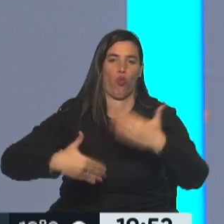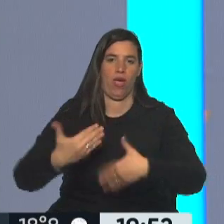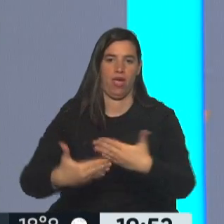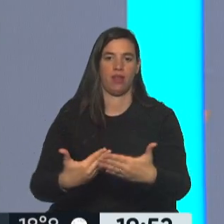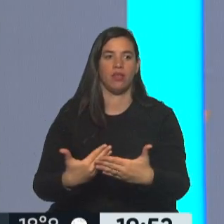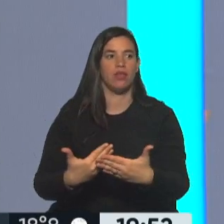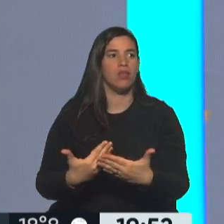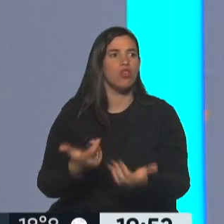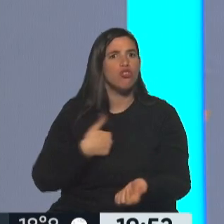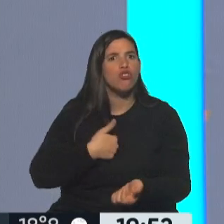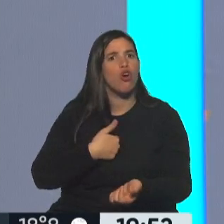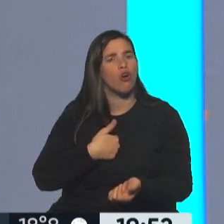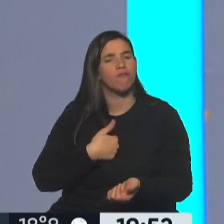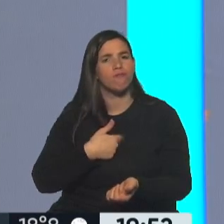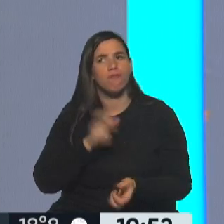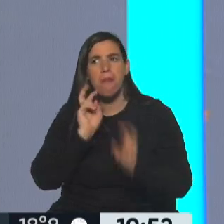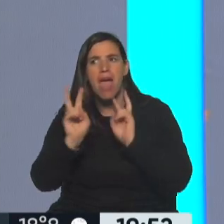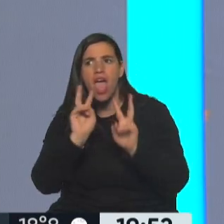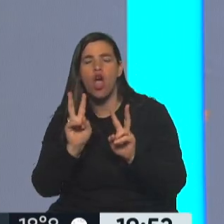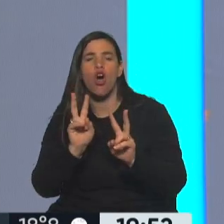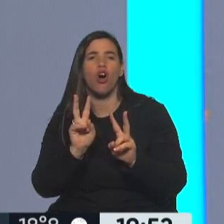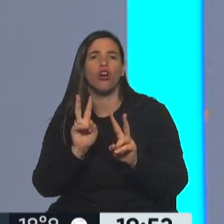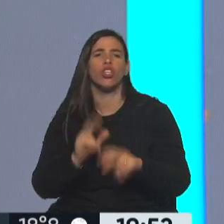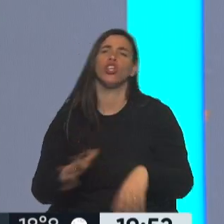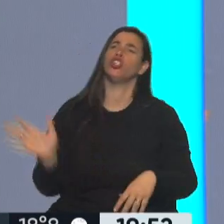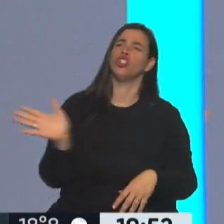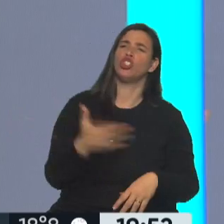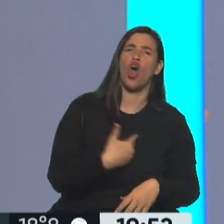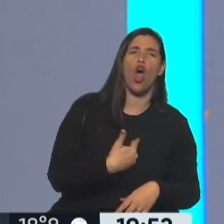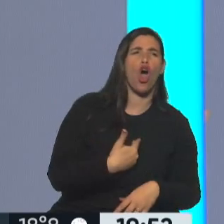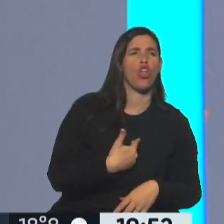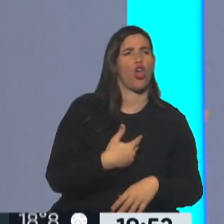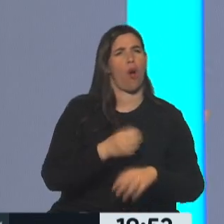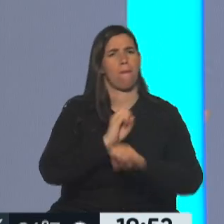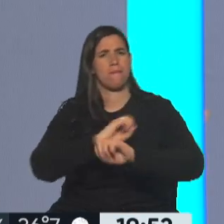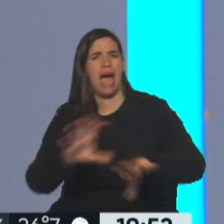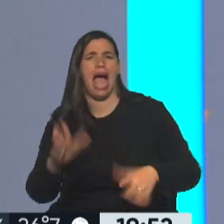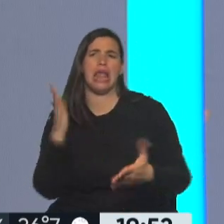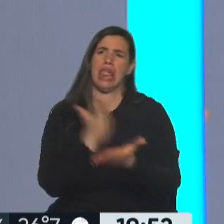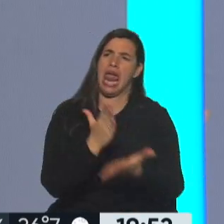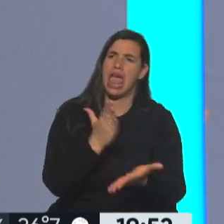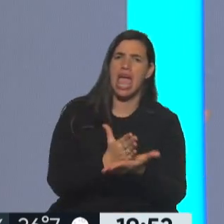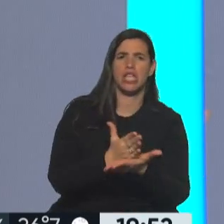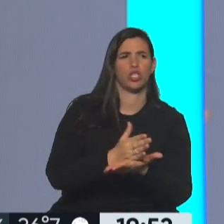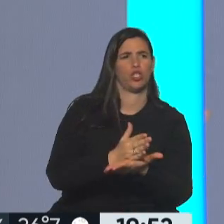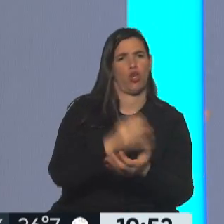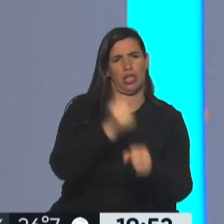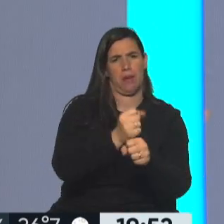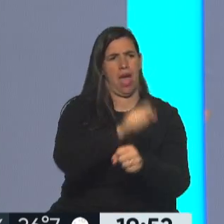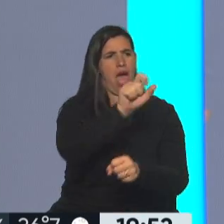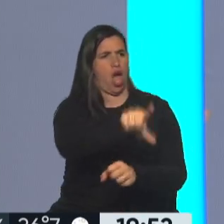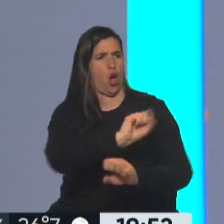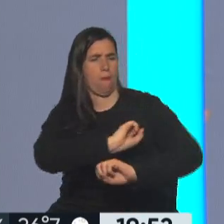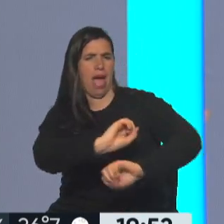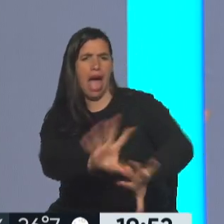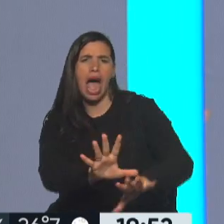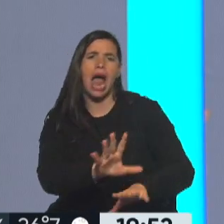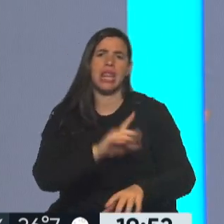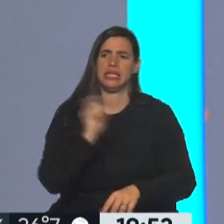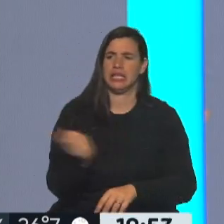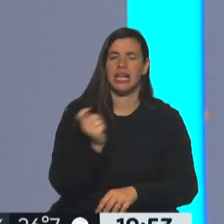te trafican otra. En este contexto, ¿vos cómo ves a la clase obrera organizada y desorganizada por el